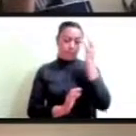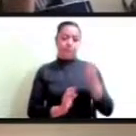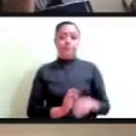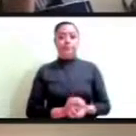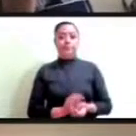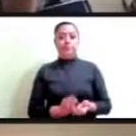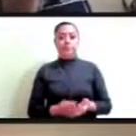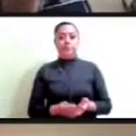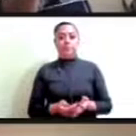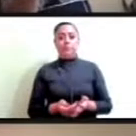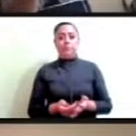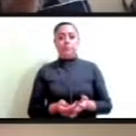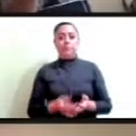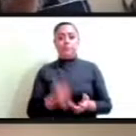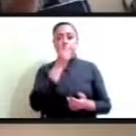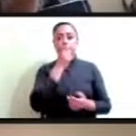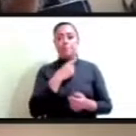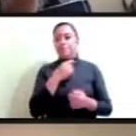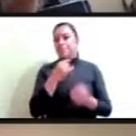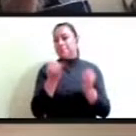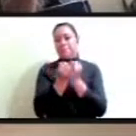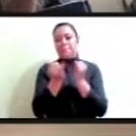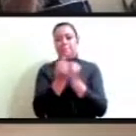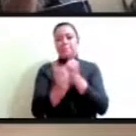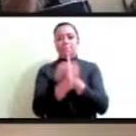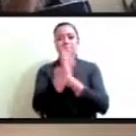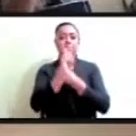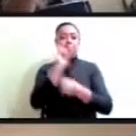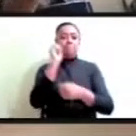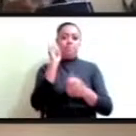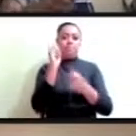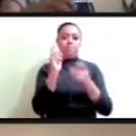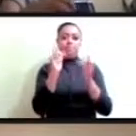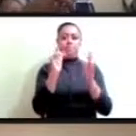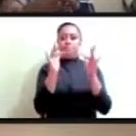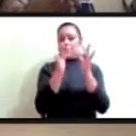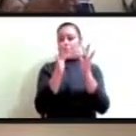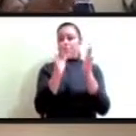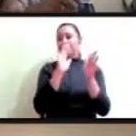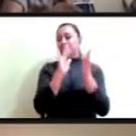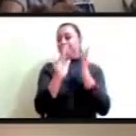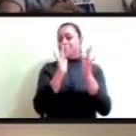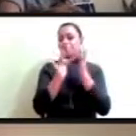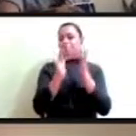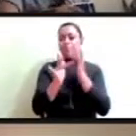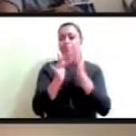Me dice que tiene también un problema de conexión. Pasaremos su iniciativa un poquito.